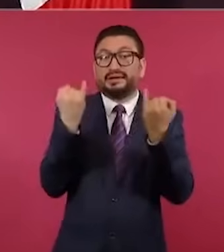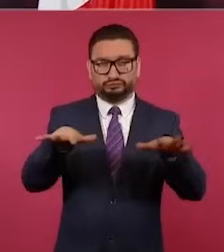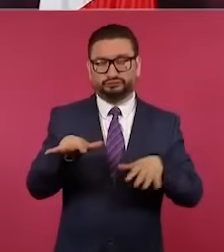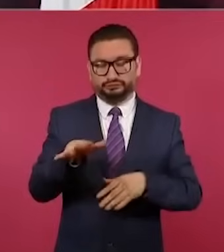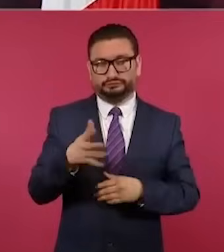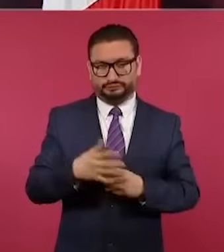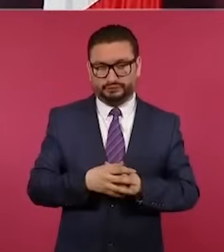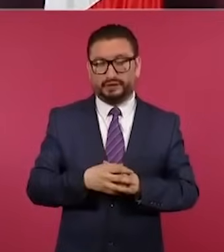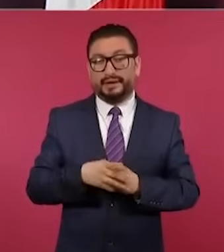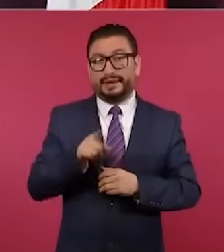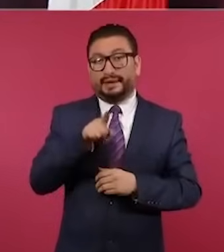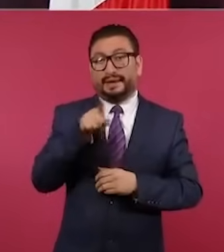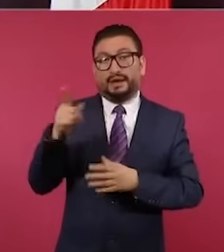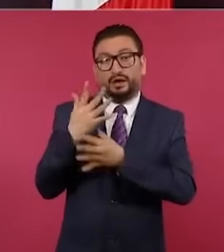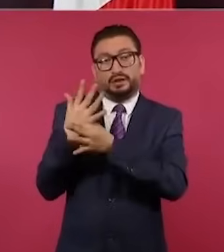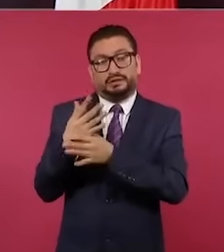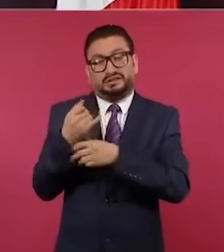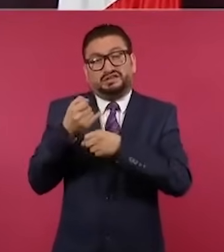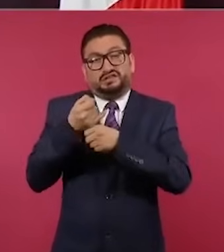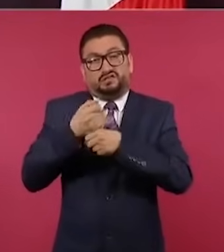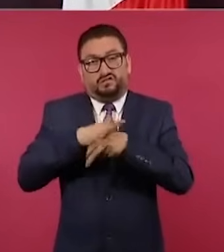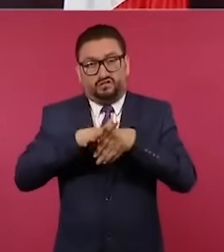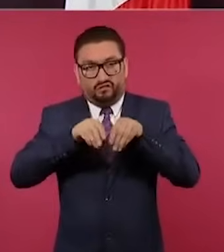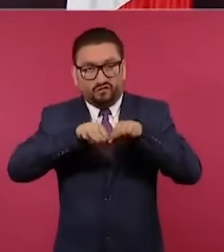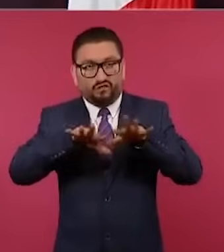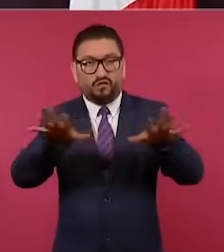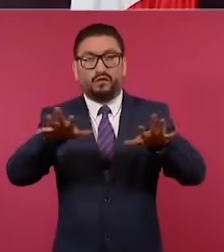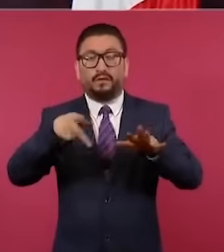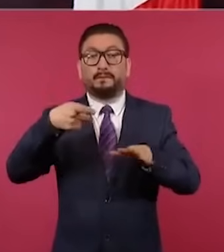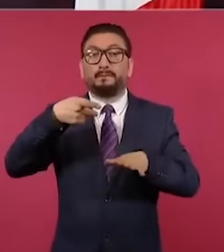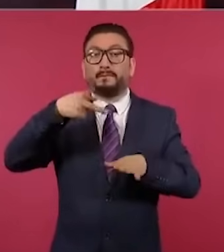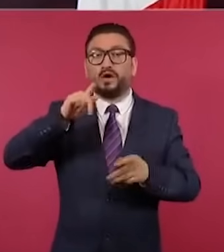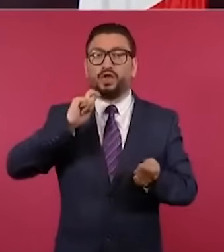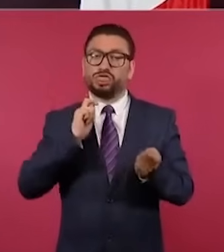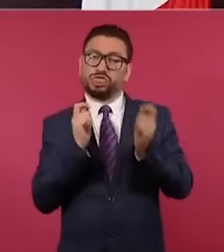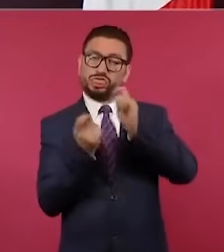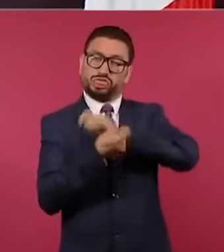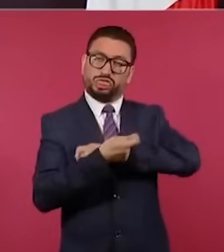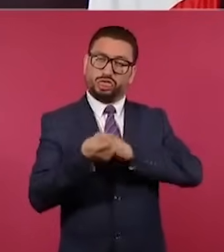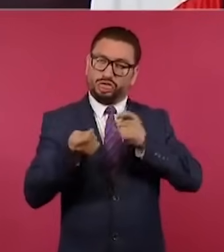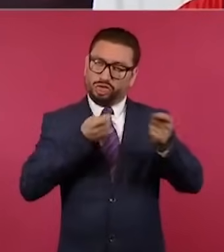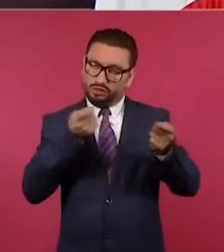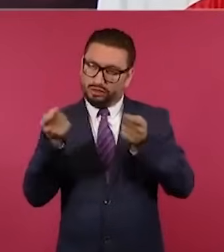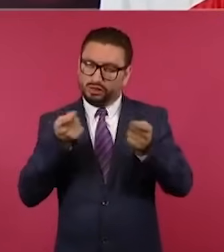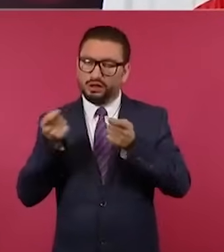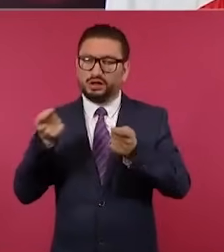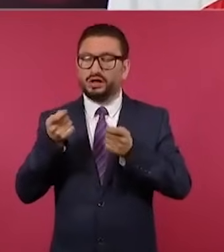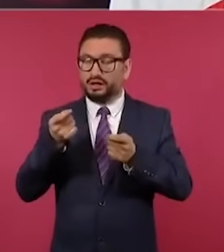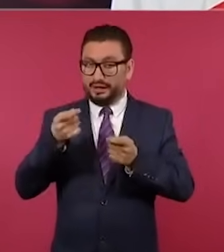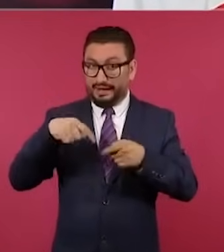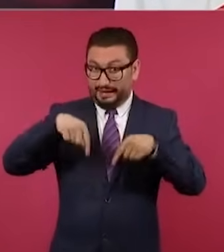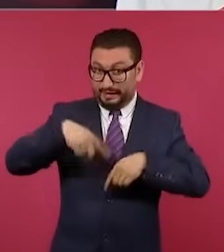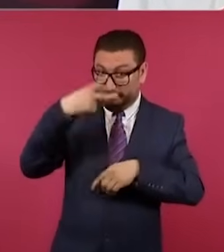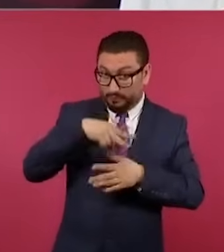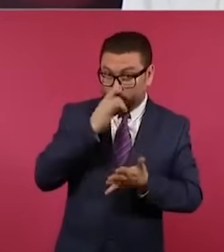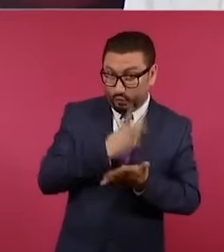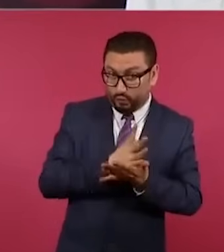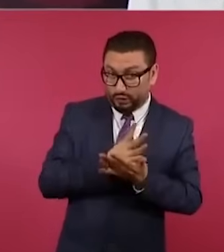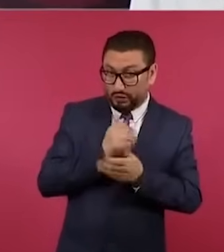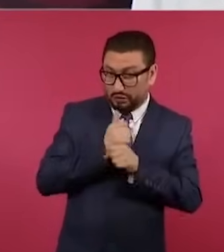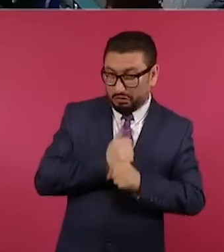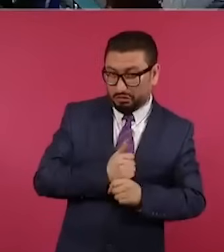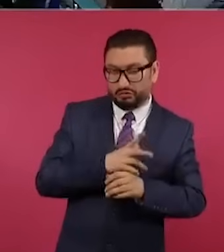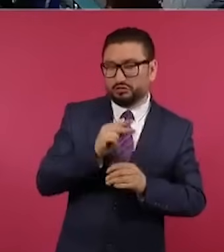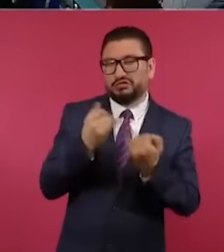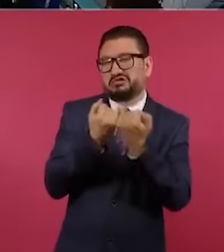medios supuestamente de información que son de manipulación, que no solo los padecemos en México, sino